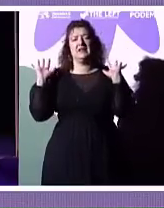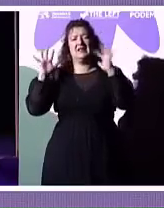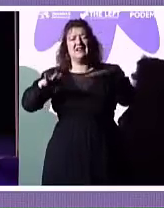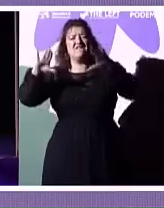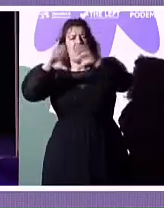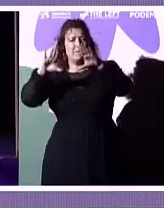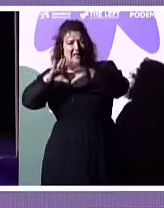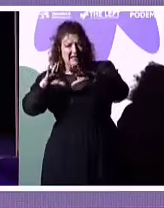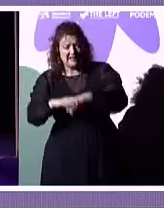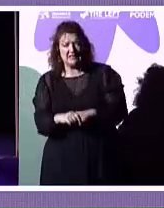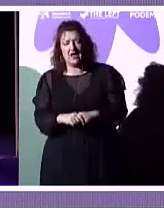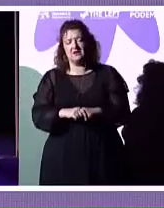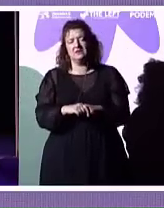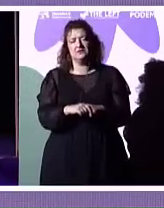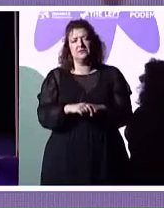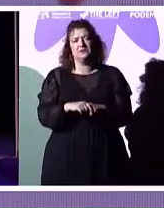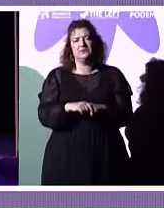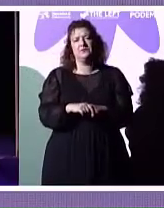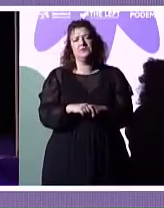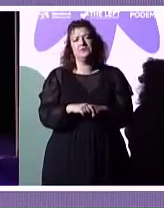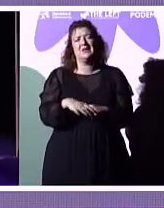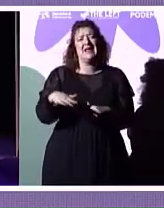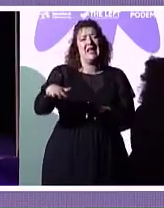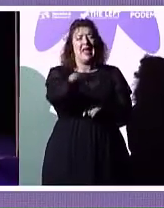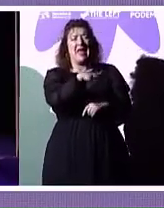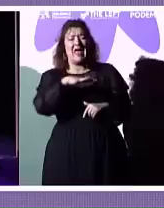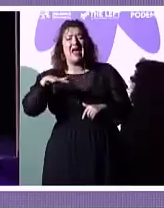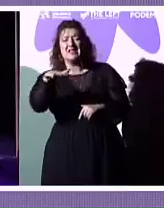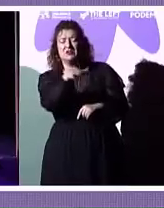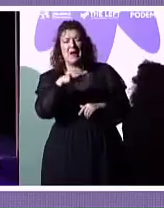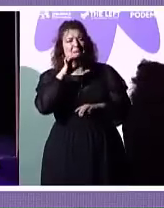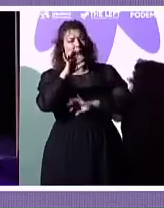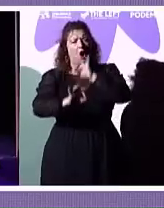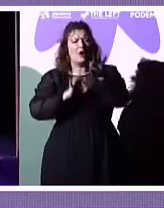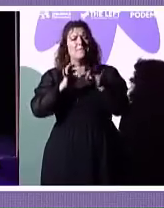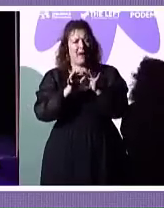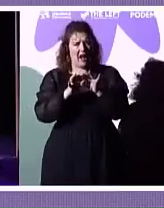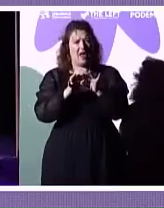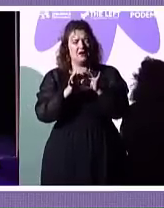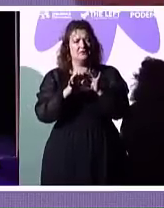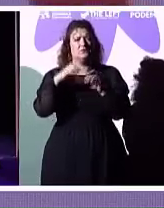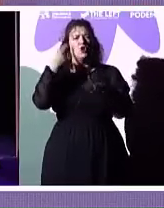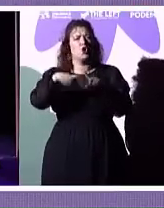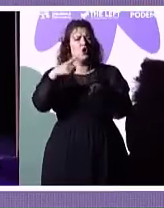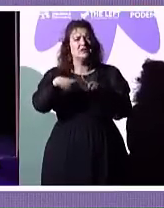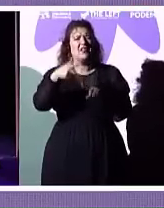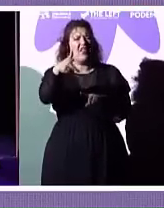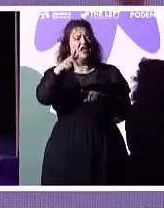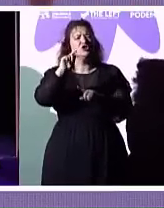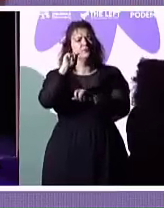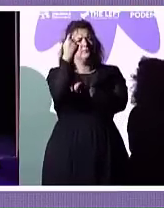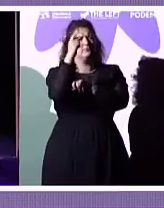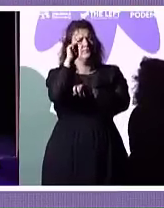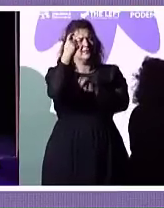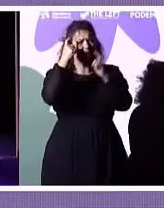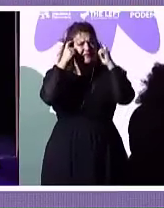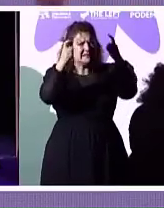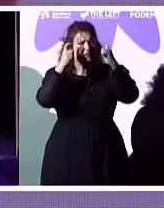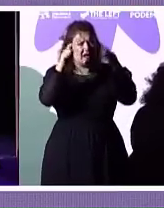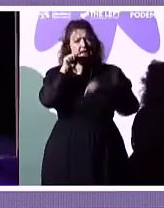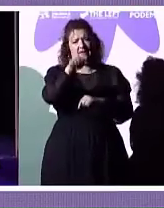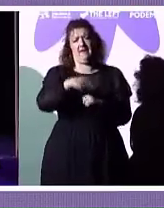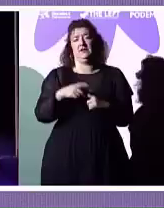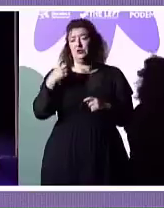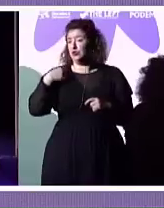feministas de los espacios en los que la gente se organiza para conquistar derechos venimos